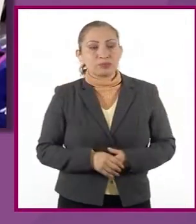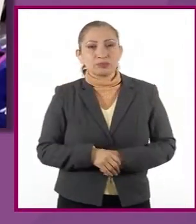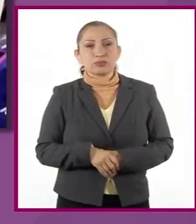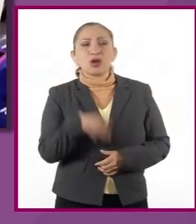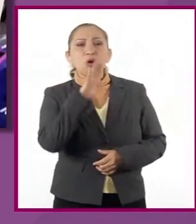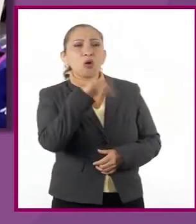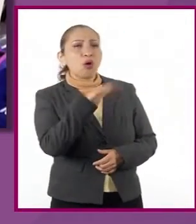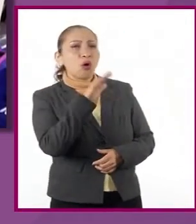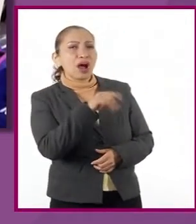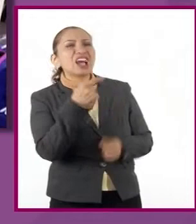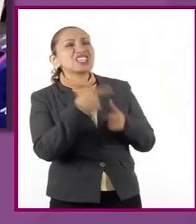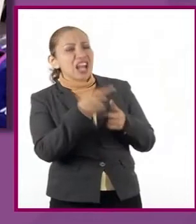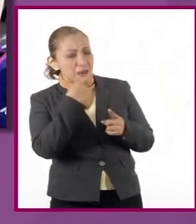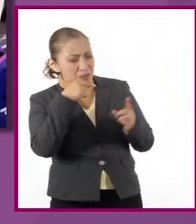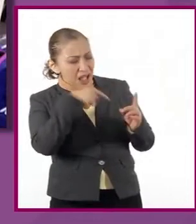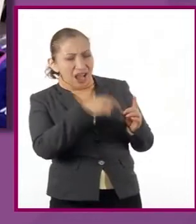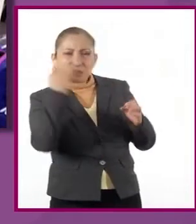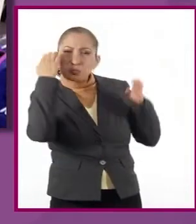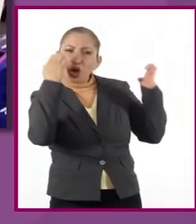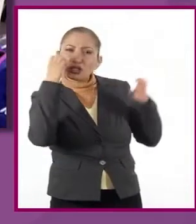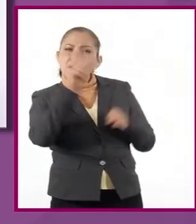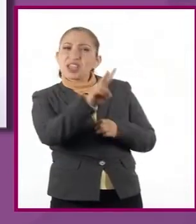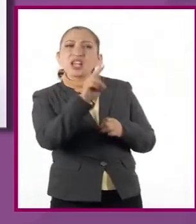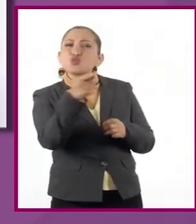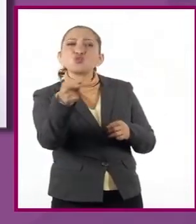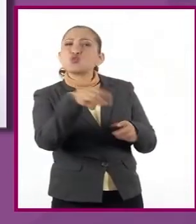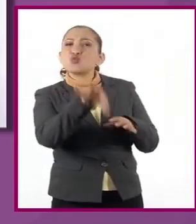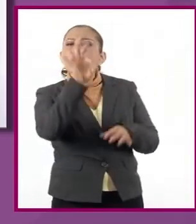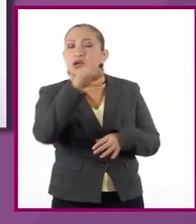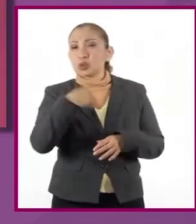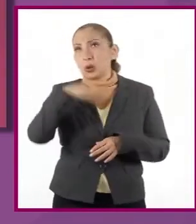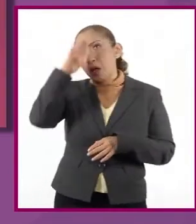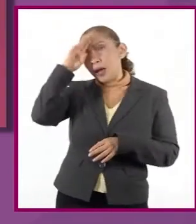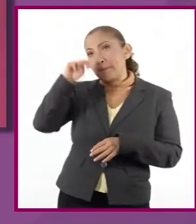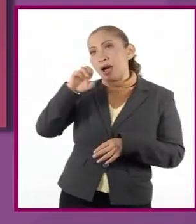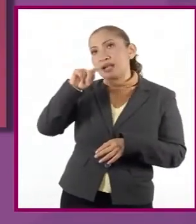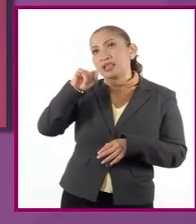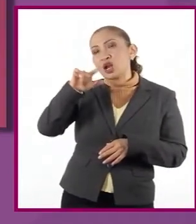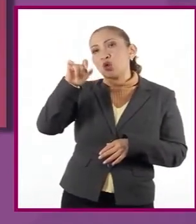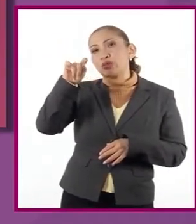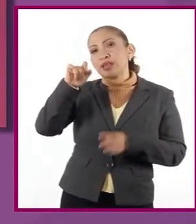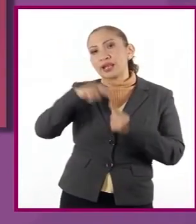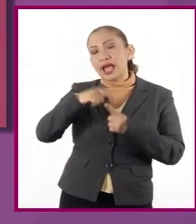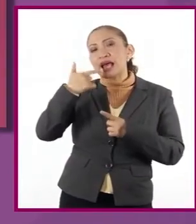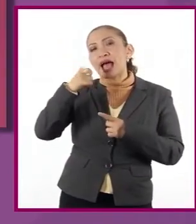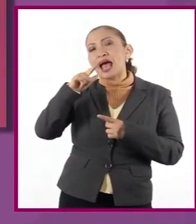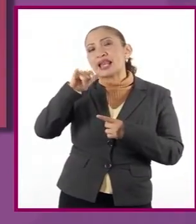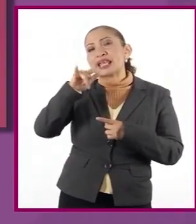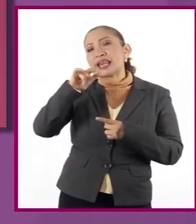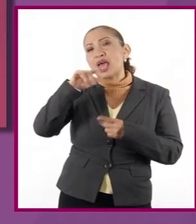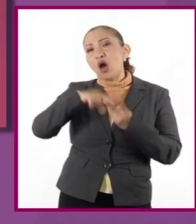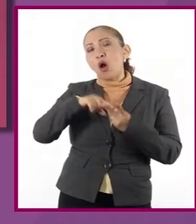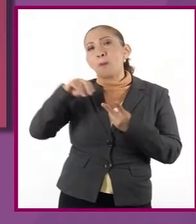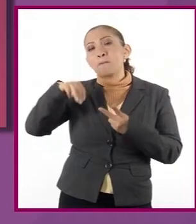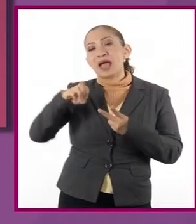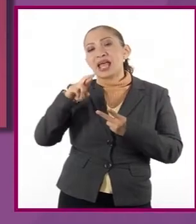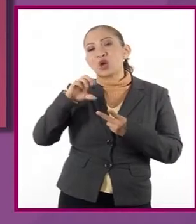Oigan, ¿de quién hablarán en la exposición del viernes? He pensado en Martin Luther King, Galileo Galilei y Marie